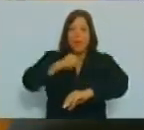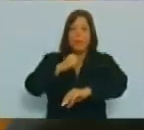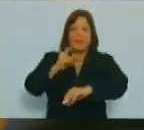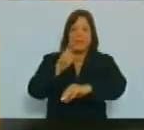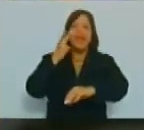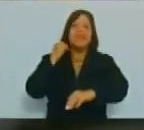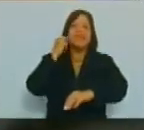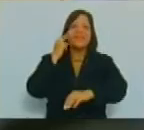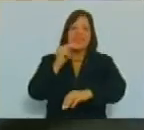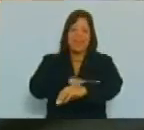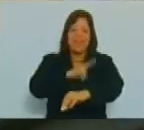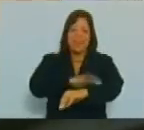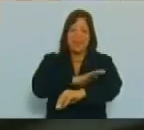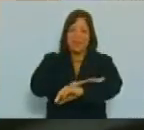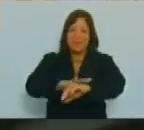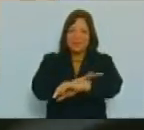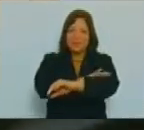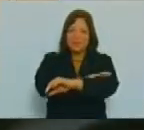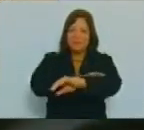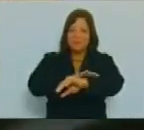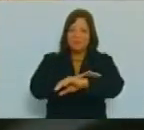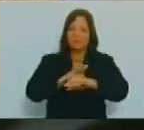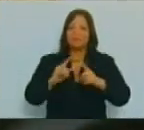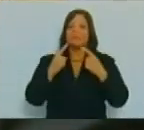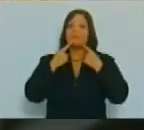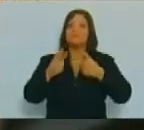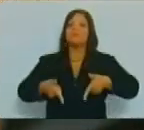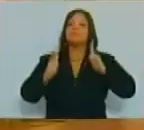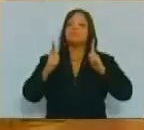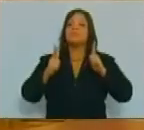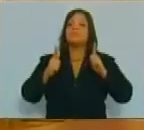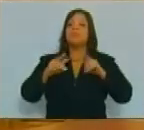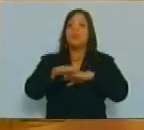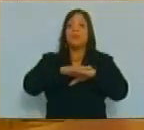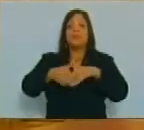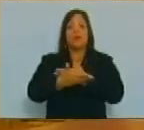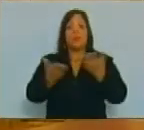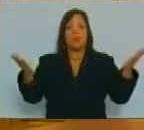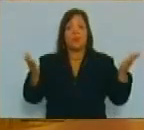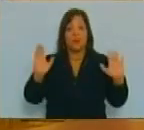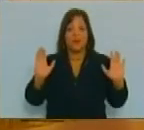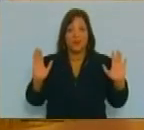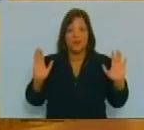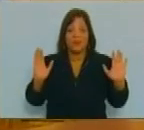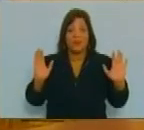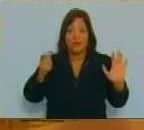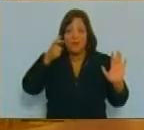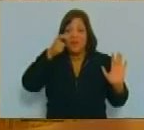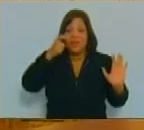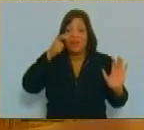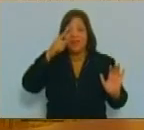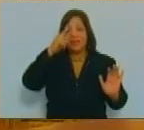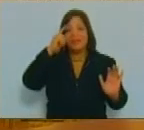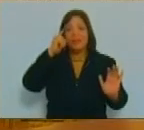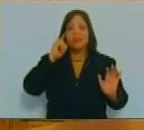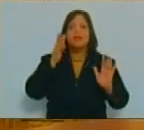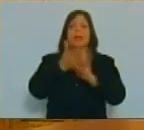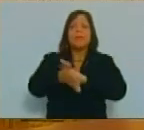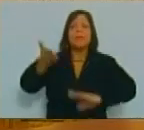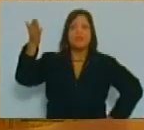en este caso la autoría la tiene el ministerio público y fíjense lo que